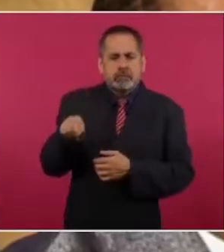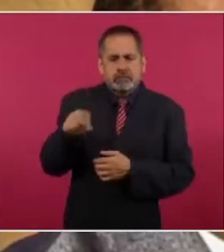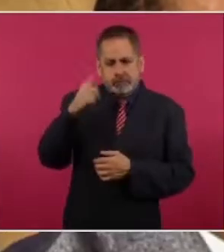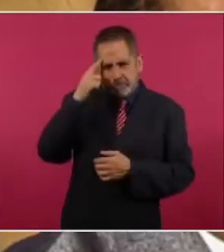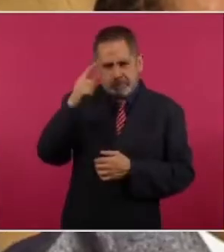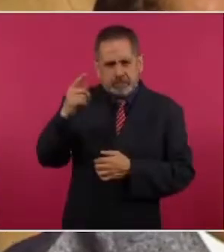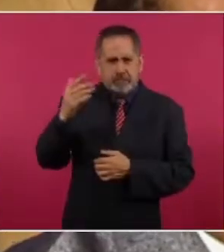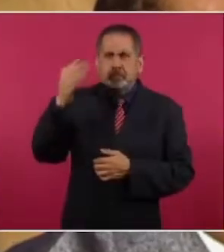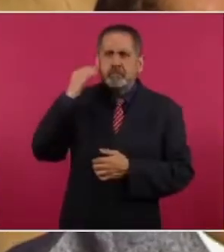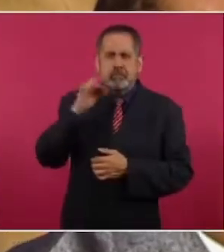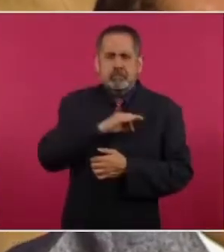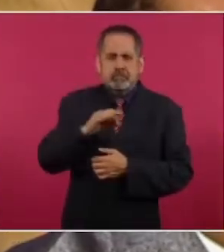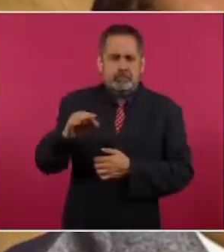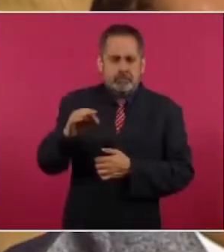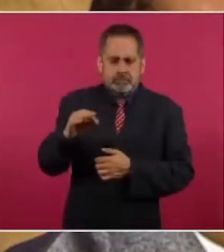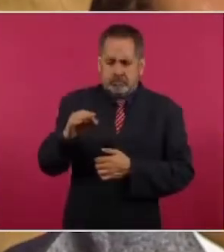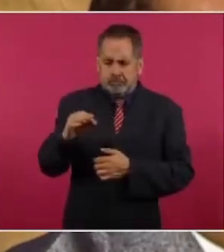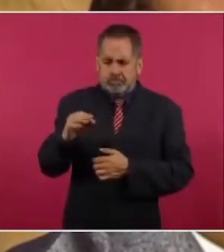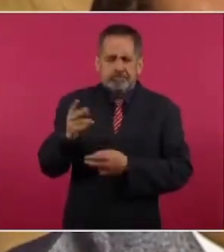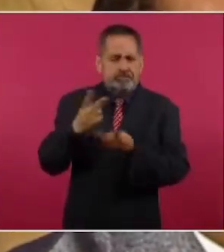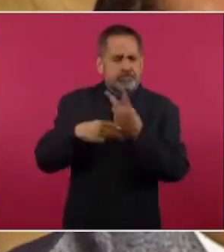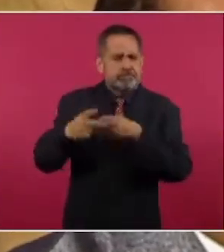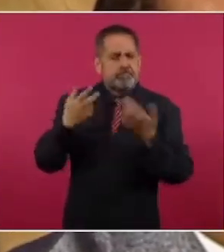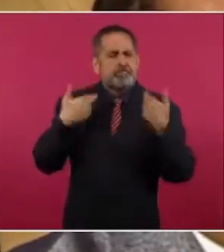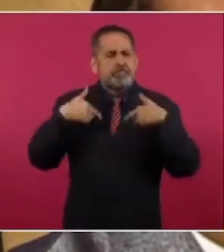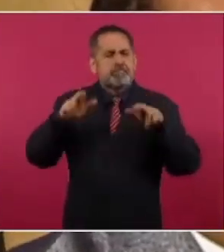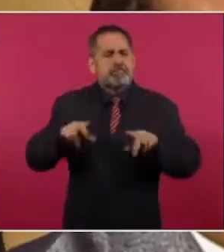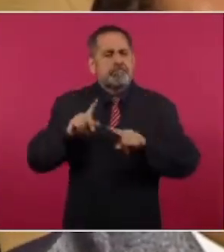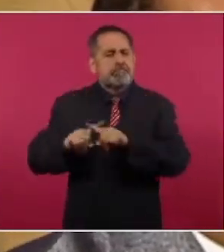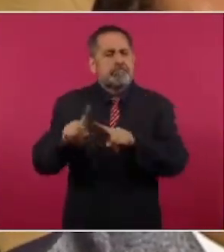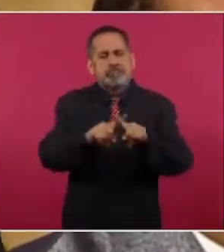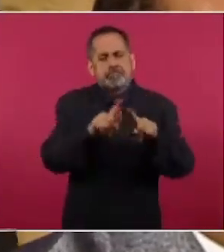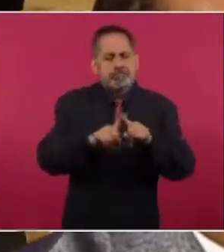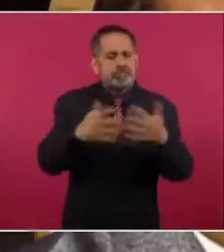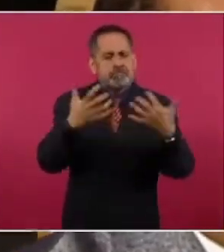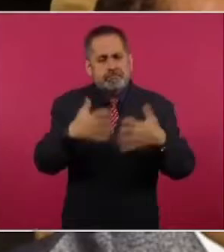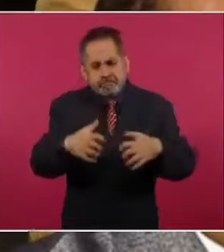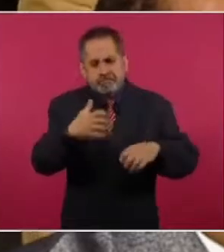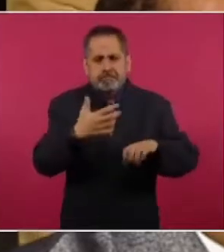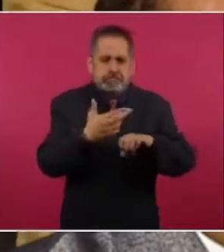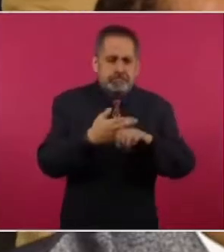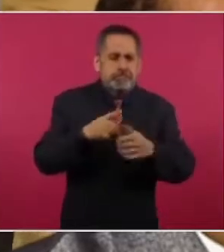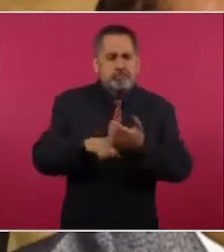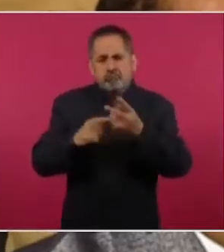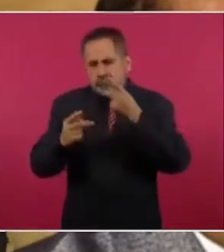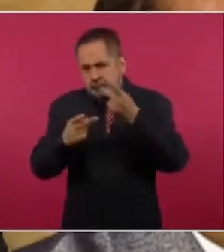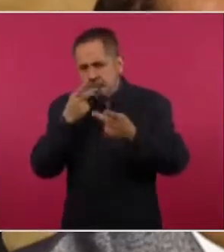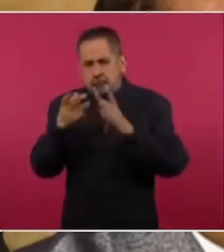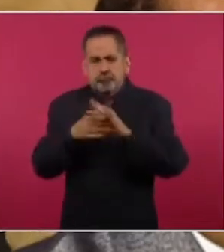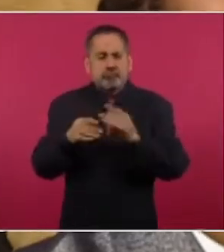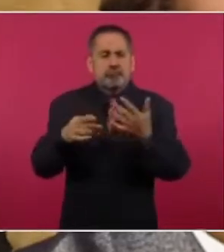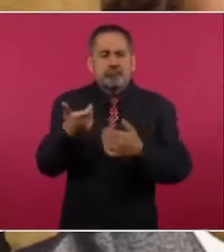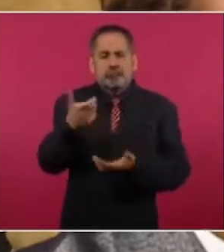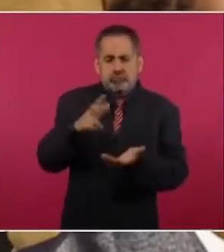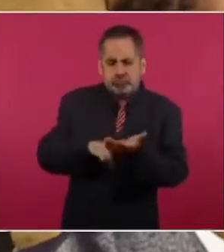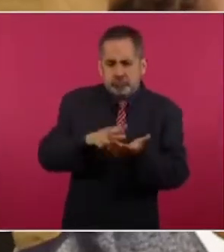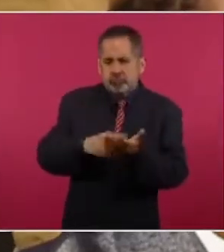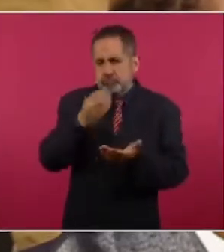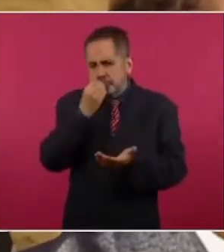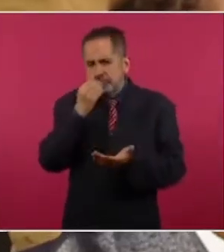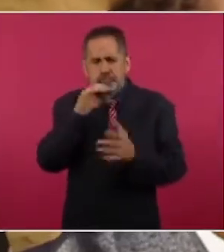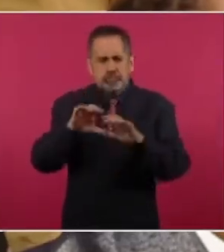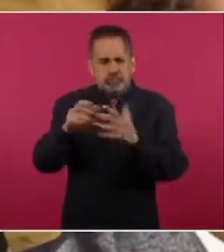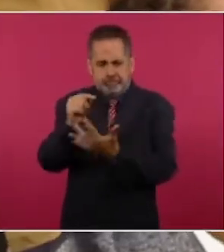hace más de un mes ya ve que vinieron varios representantes de empresas, hablaron sobre el precio de los alimentos, de la